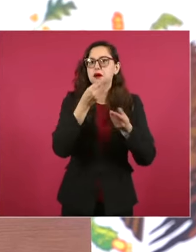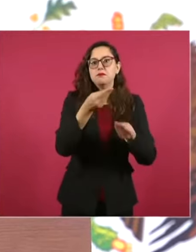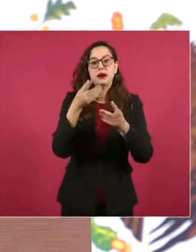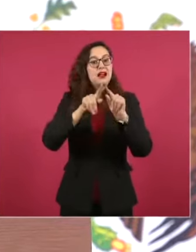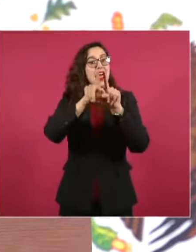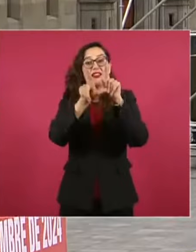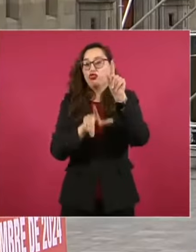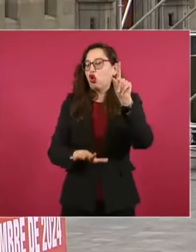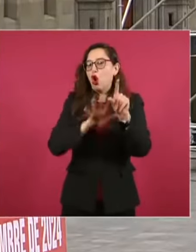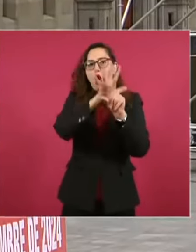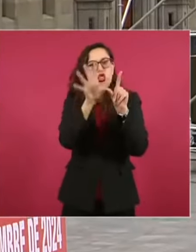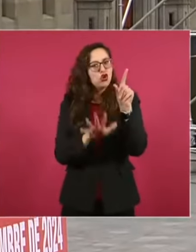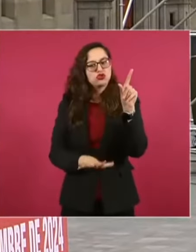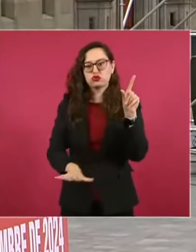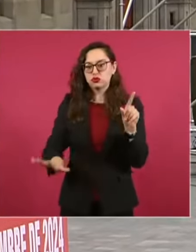país.